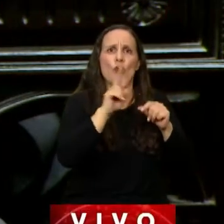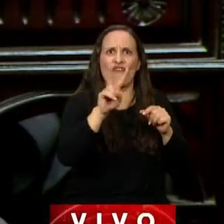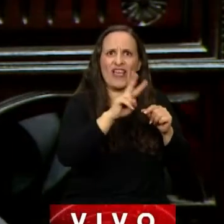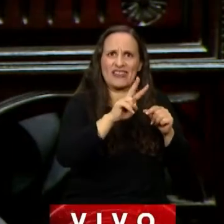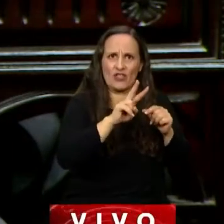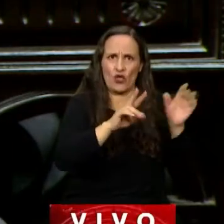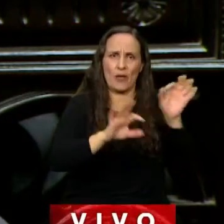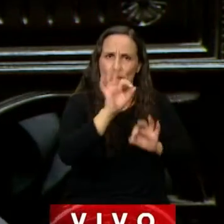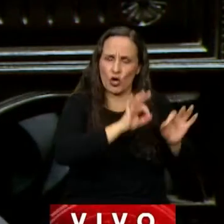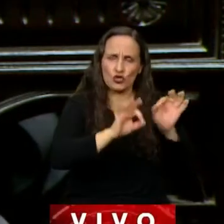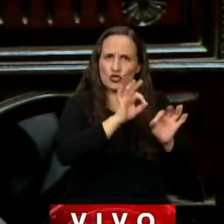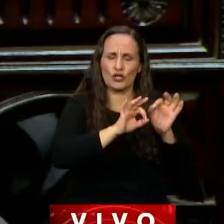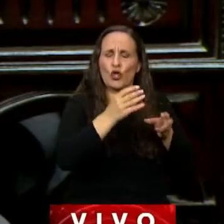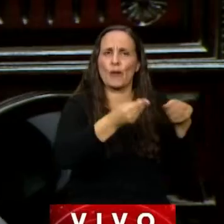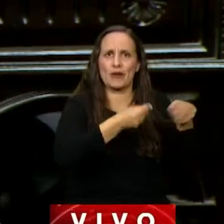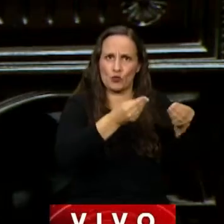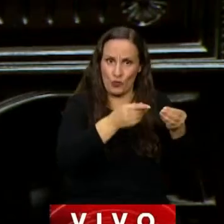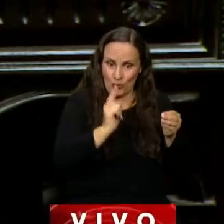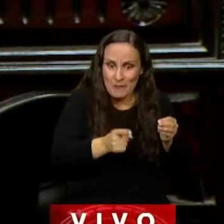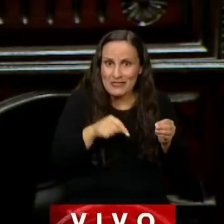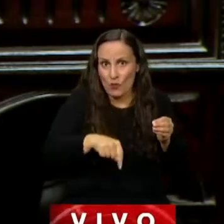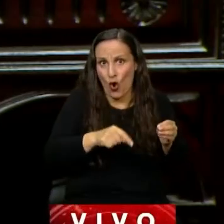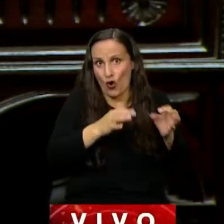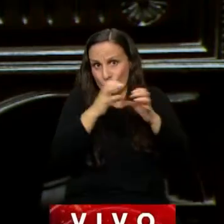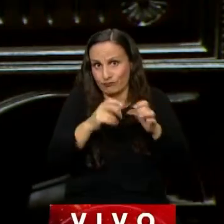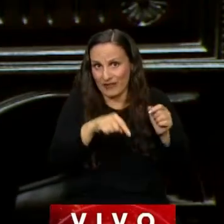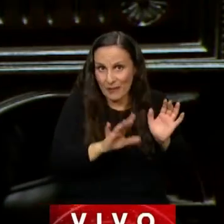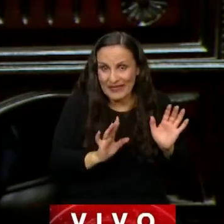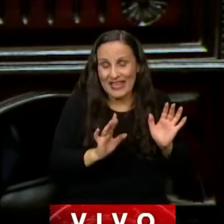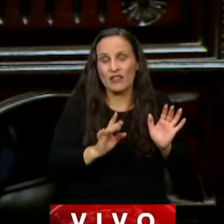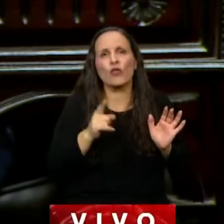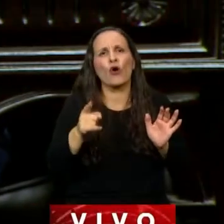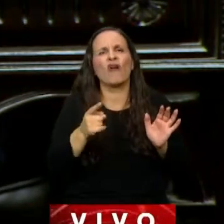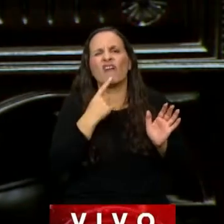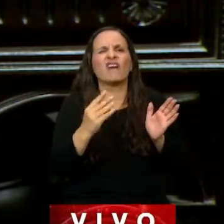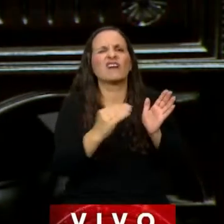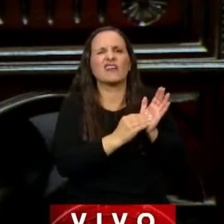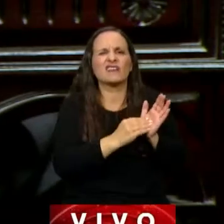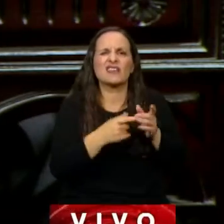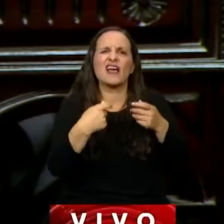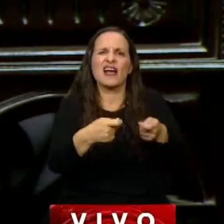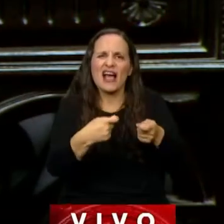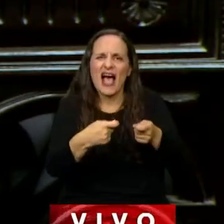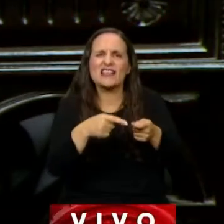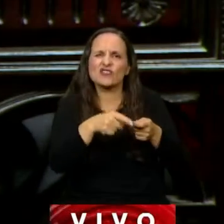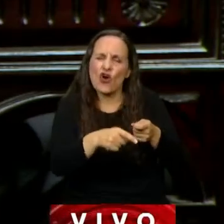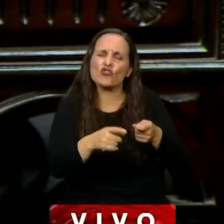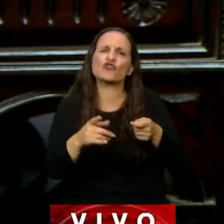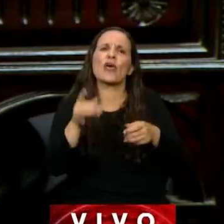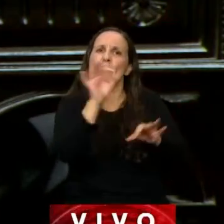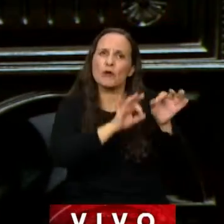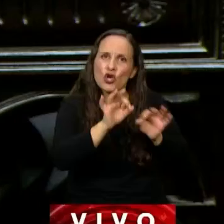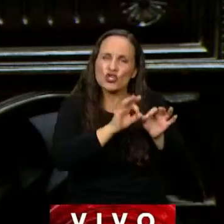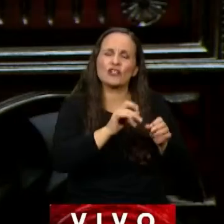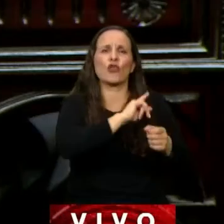22 del proyecto de presupuesto que estamos considerando, por el cual se incrementan los gastos en relación al proyecto